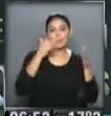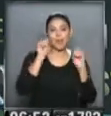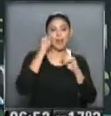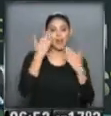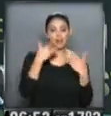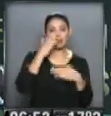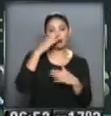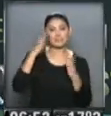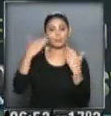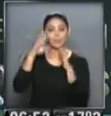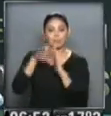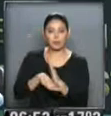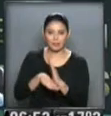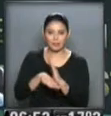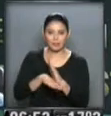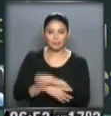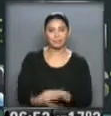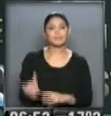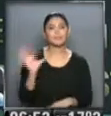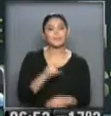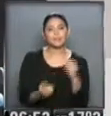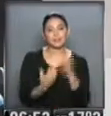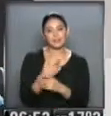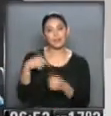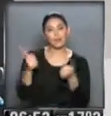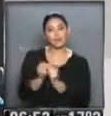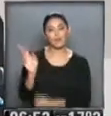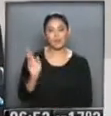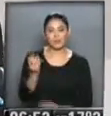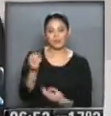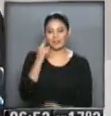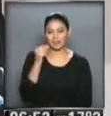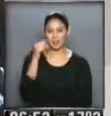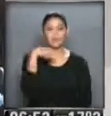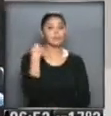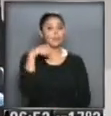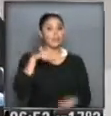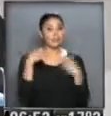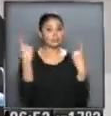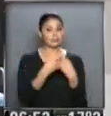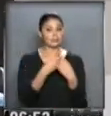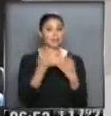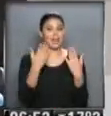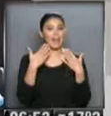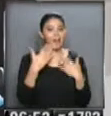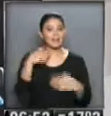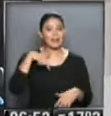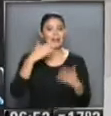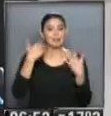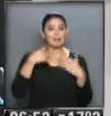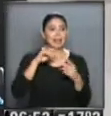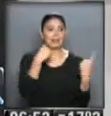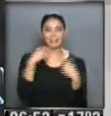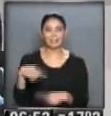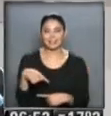comenzará a descender la temperatura. Como todas las mañanas, estamos con Roberto. Muy buenos días, Roberto. Hola, Gaby. Aquí nosotros en el estudio con el aire acondicionado estamos tenemos perfecto. Una temperatura